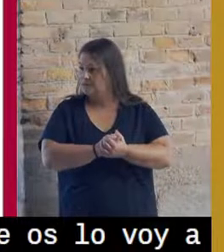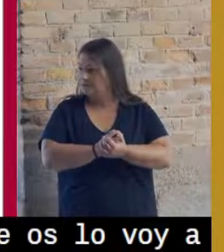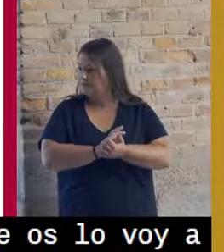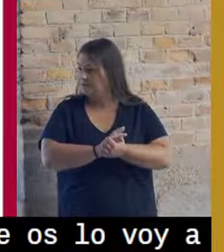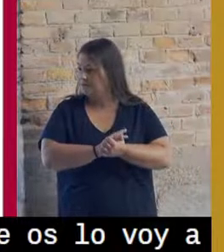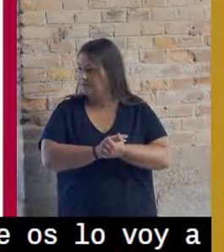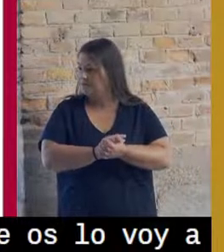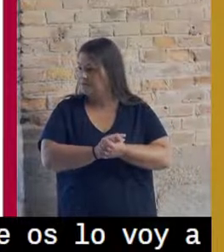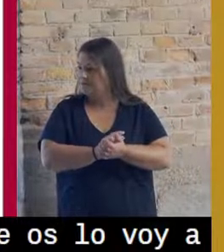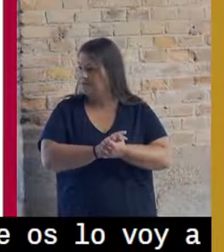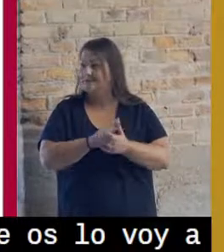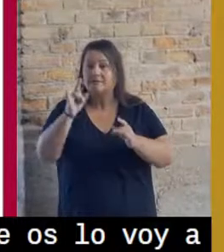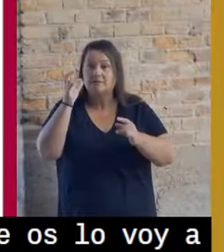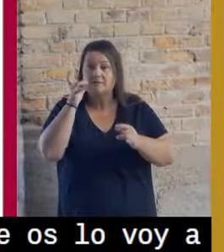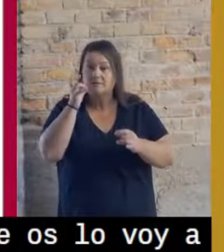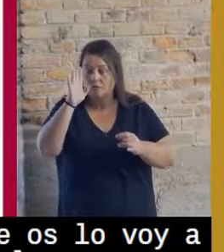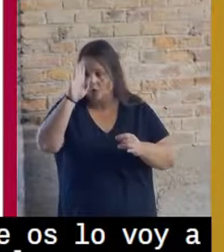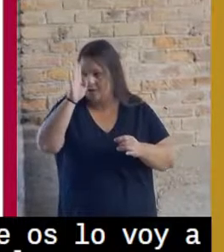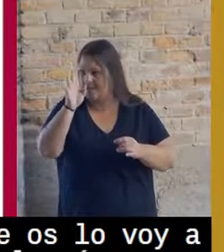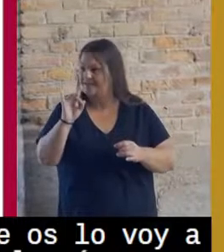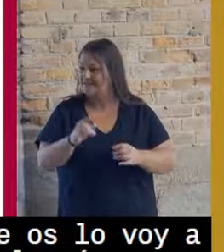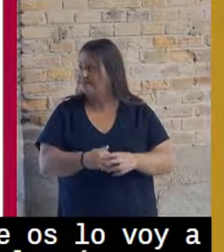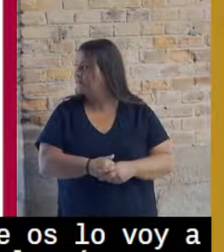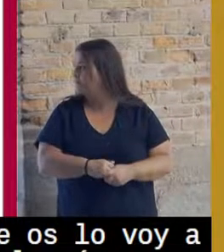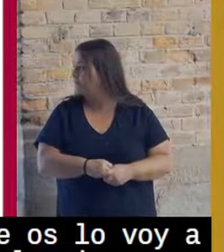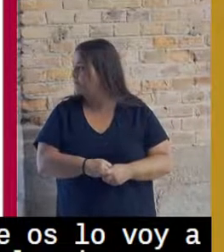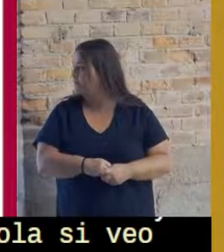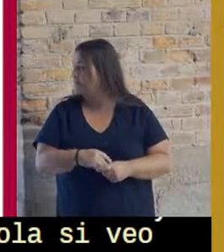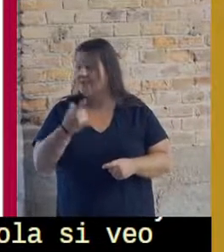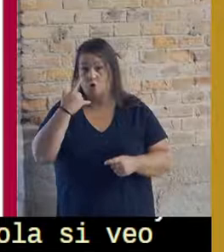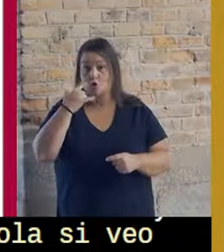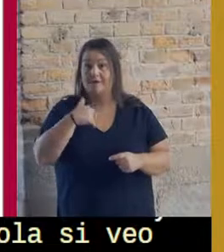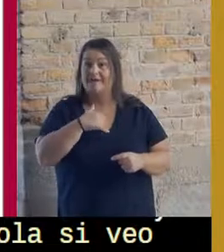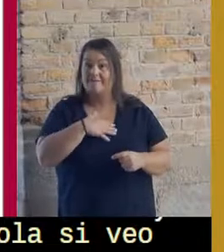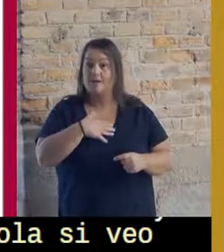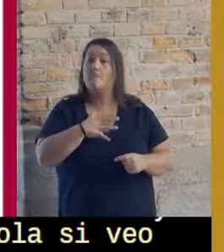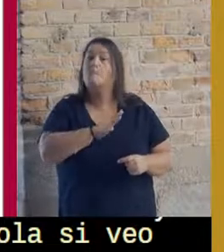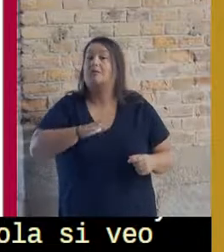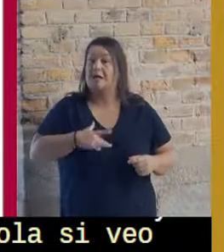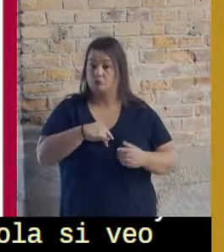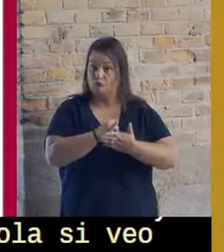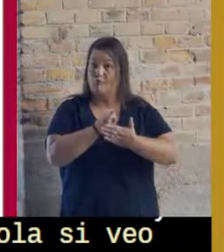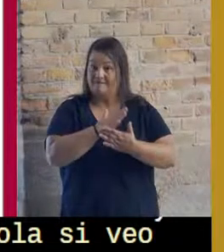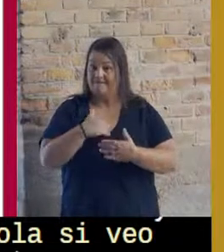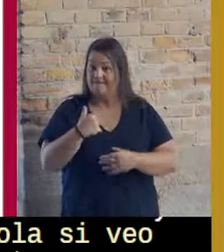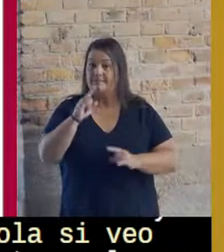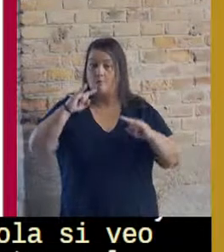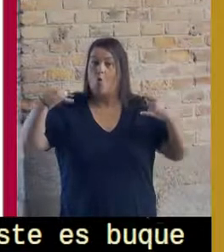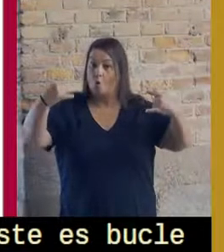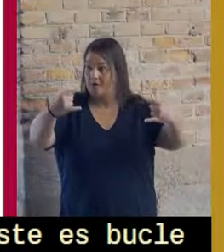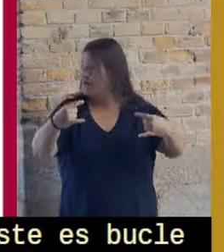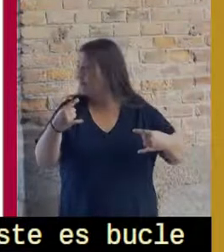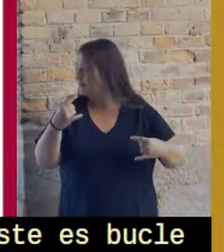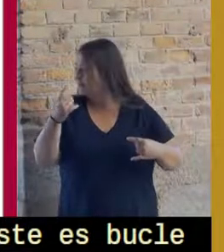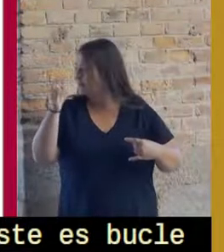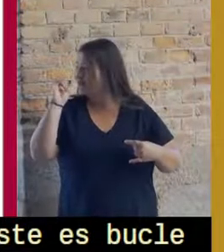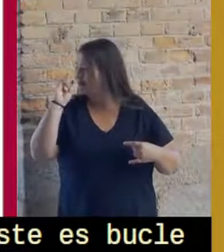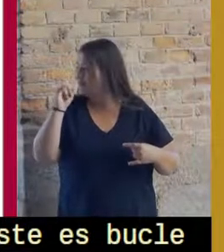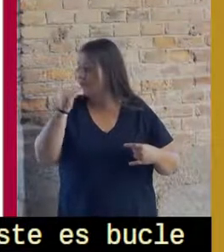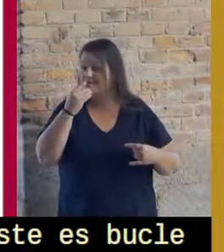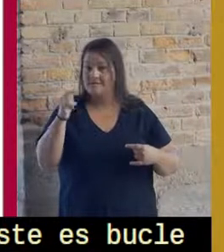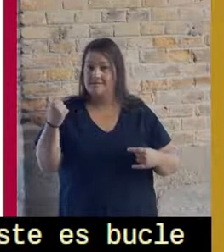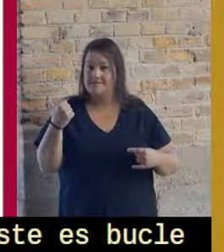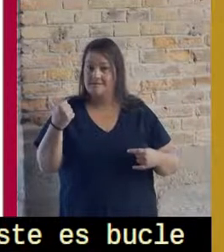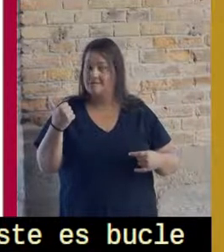vale Sí hola hola sí veo pues lo he traído por si lo queréis probar vale Este es el bucle magnético no sé si me ve bien me veis